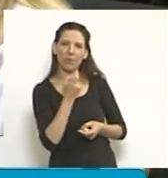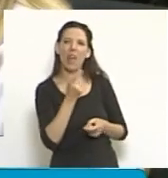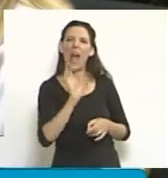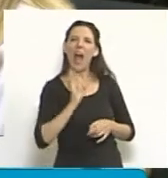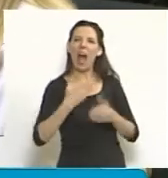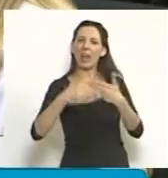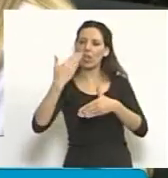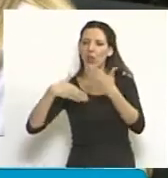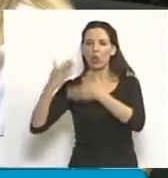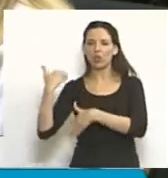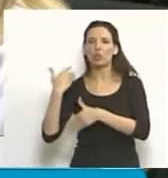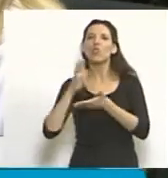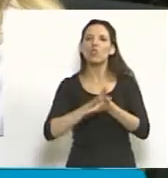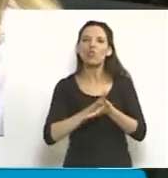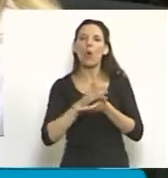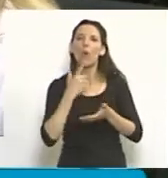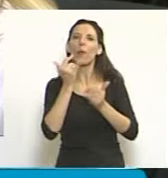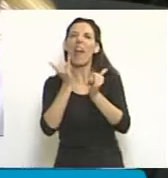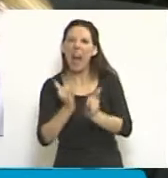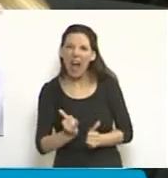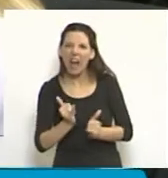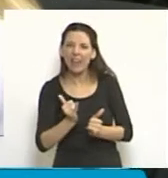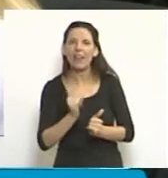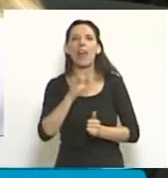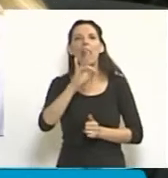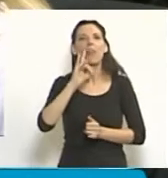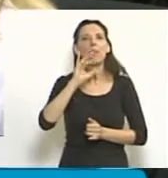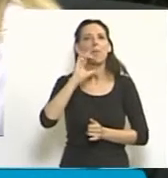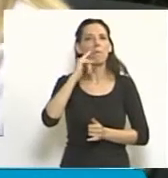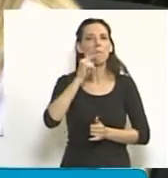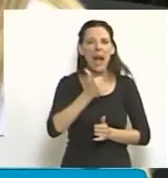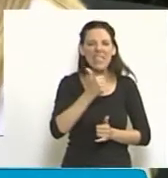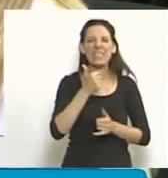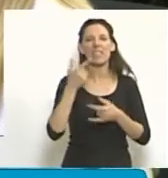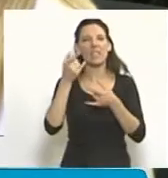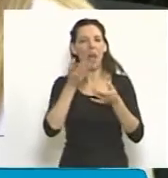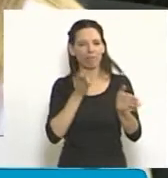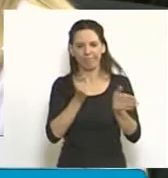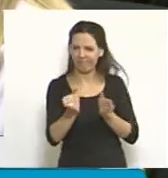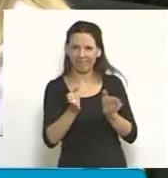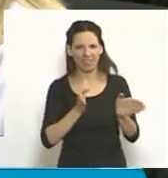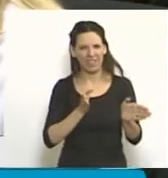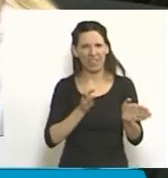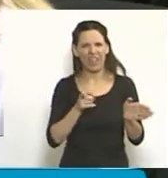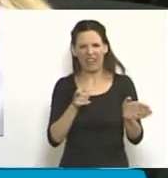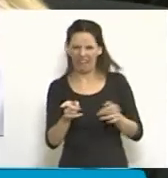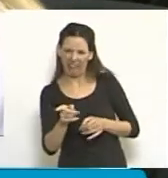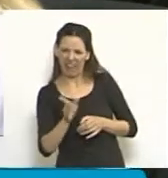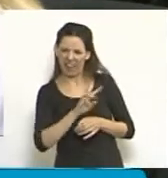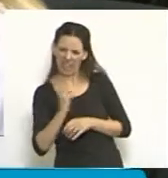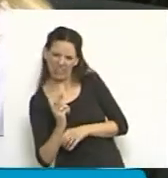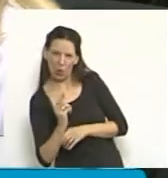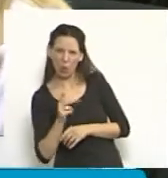en los últimos años sobre la existencia de una diplomacia paralela, que ha afectado seriamente el funcionamiento de